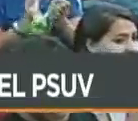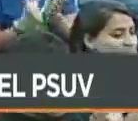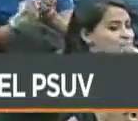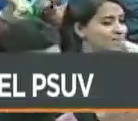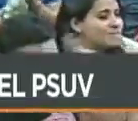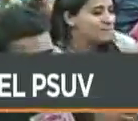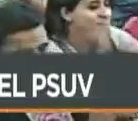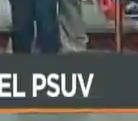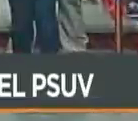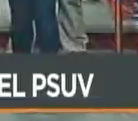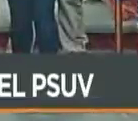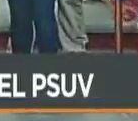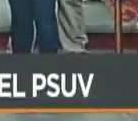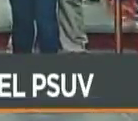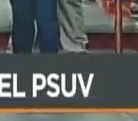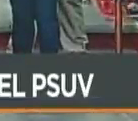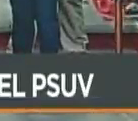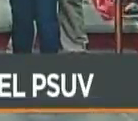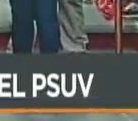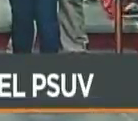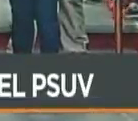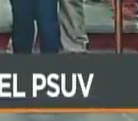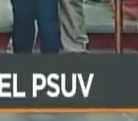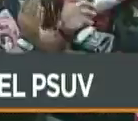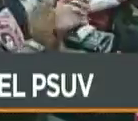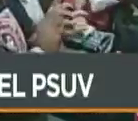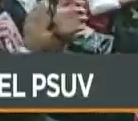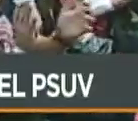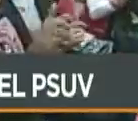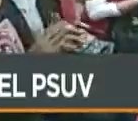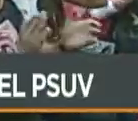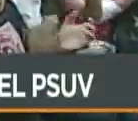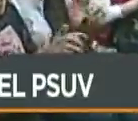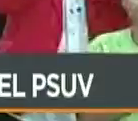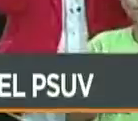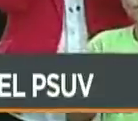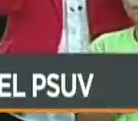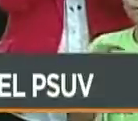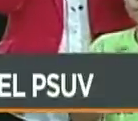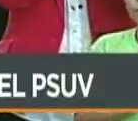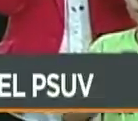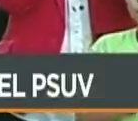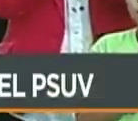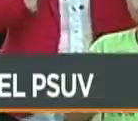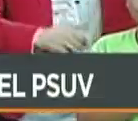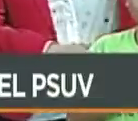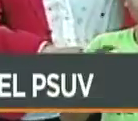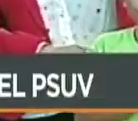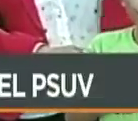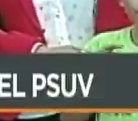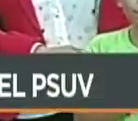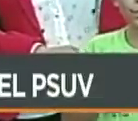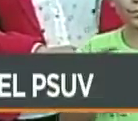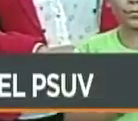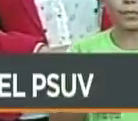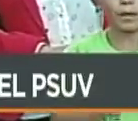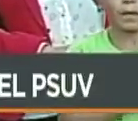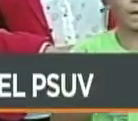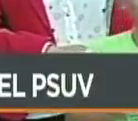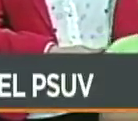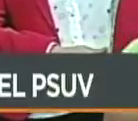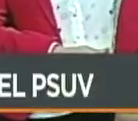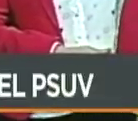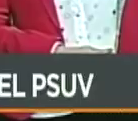futuro, listo para la victoria del 20 de mayo. Un día como hoy decimos que viva el pensamiento antiimperialista de